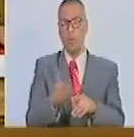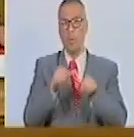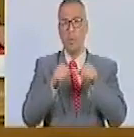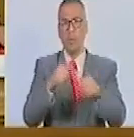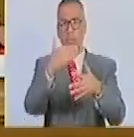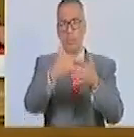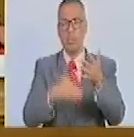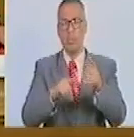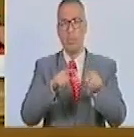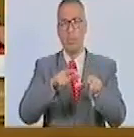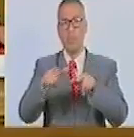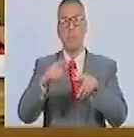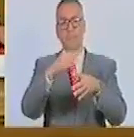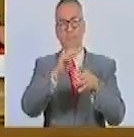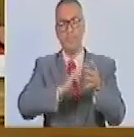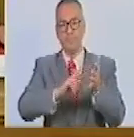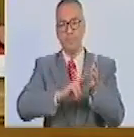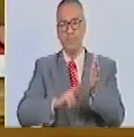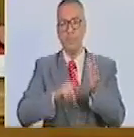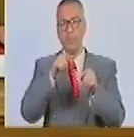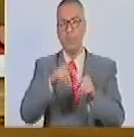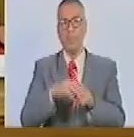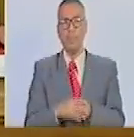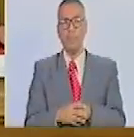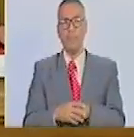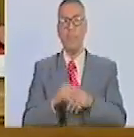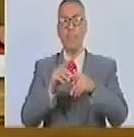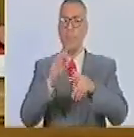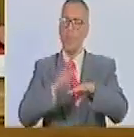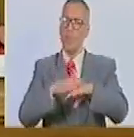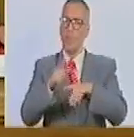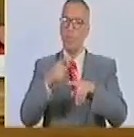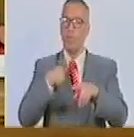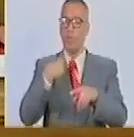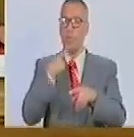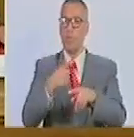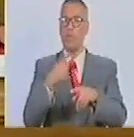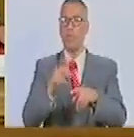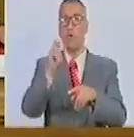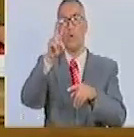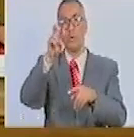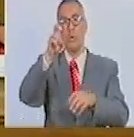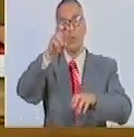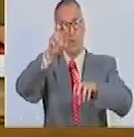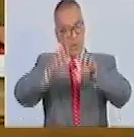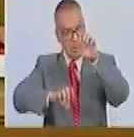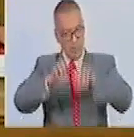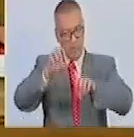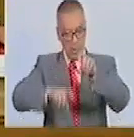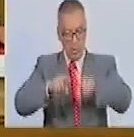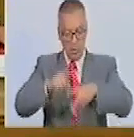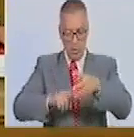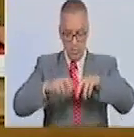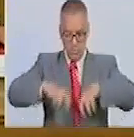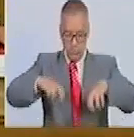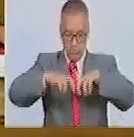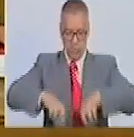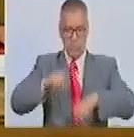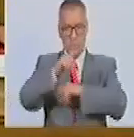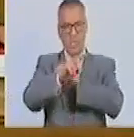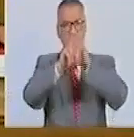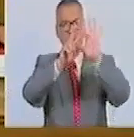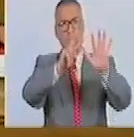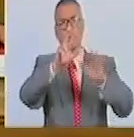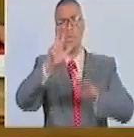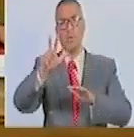en esa lista. Es entonces el motivo por el cual se hizo una nueva revisión de los 175 y de